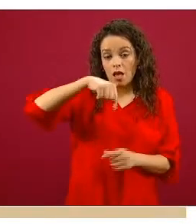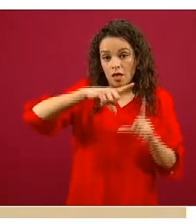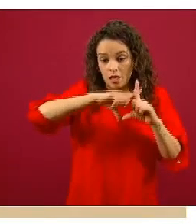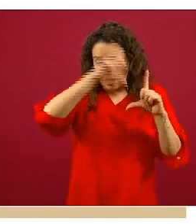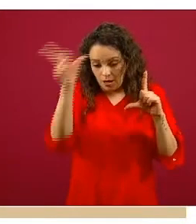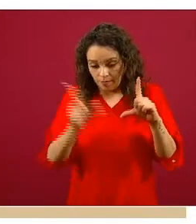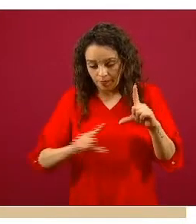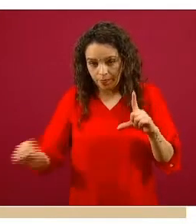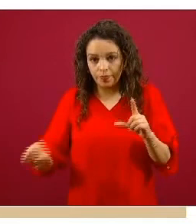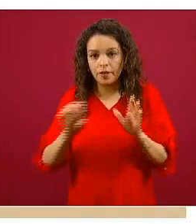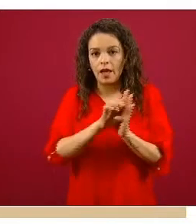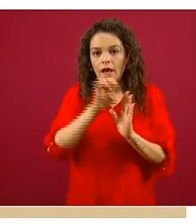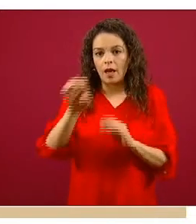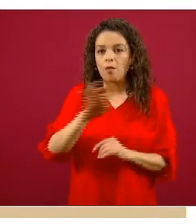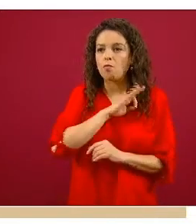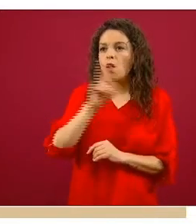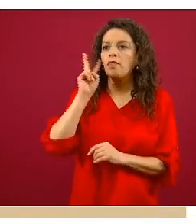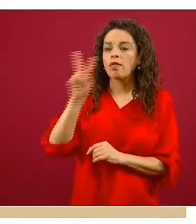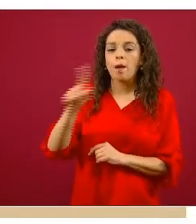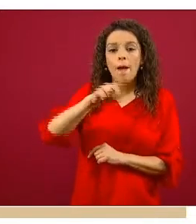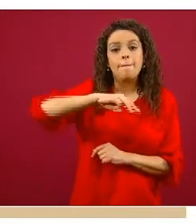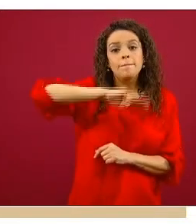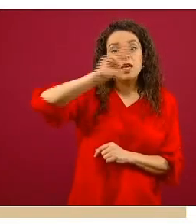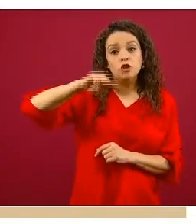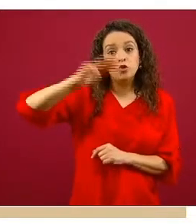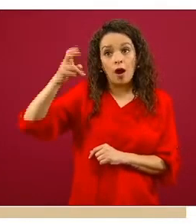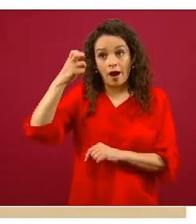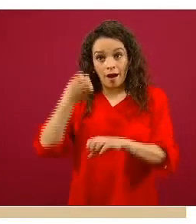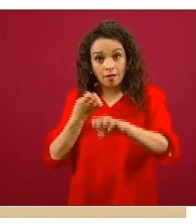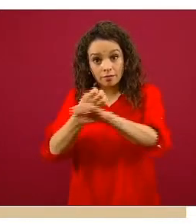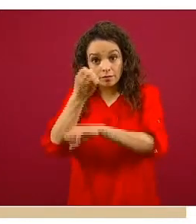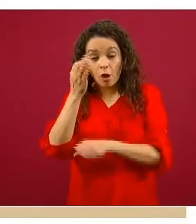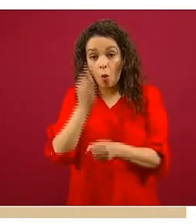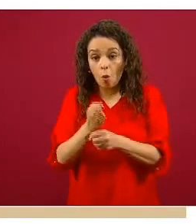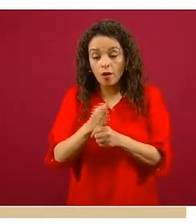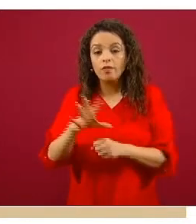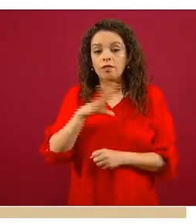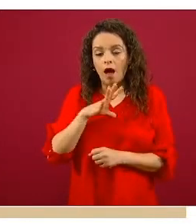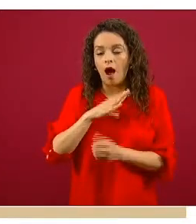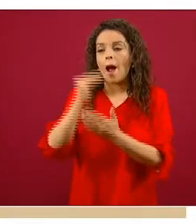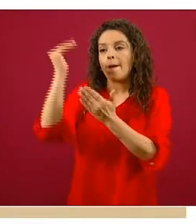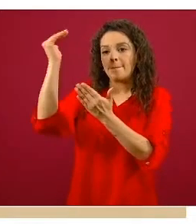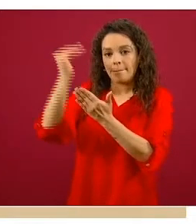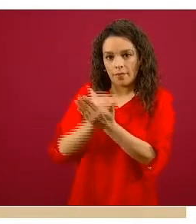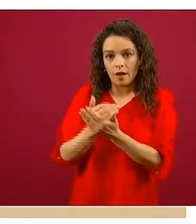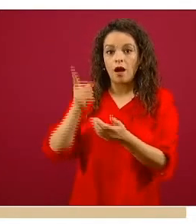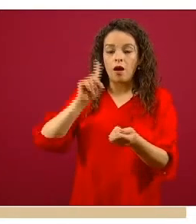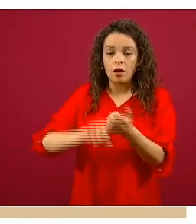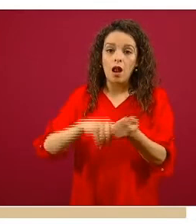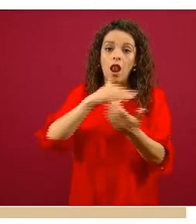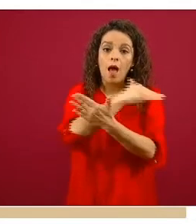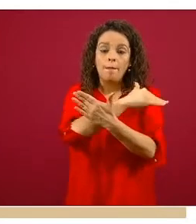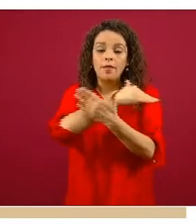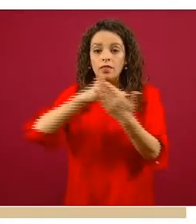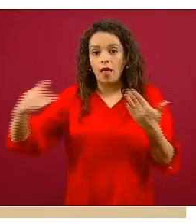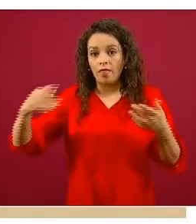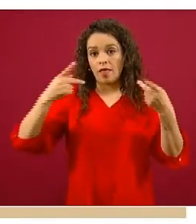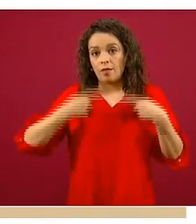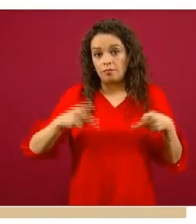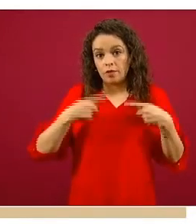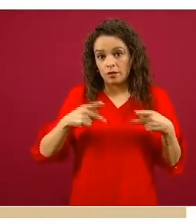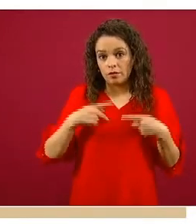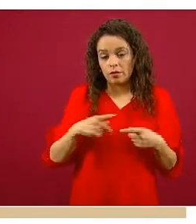ejemplo, podemos ver cómo el estado de Michoacán ahorita tiene una disminución de la mitad de la población, una disminución